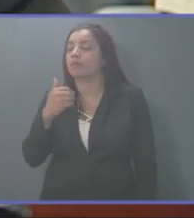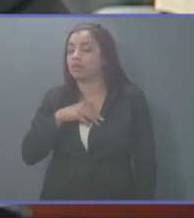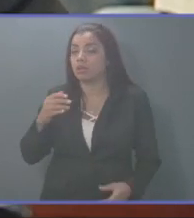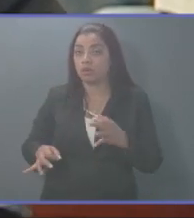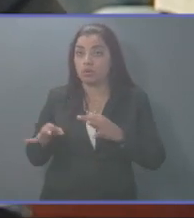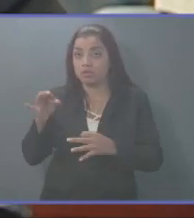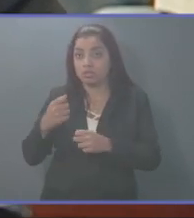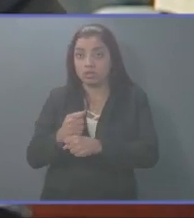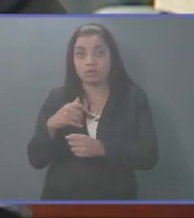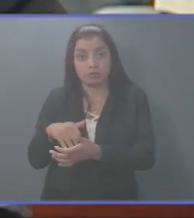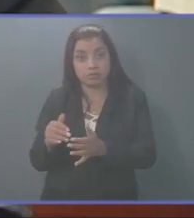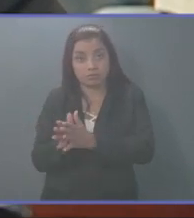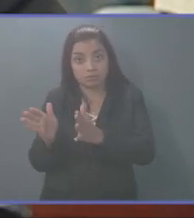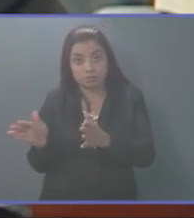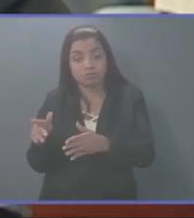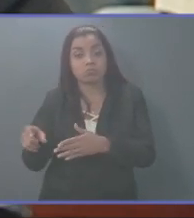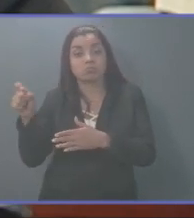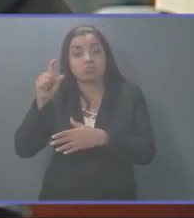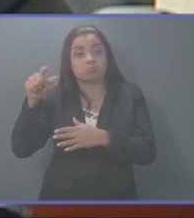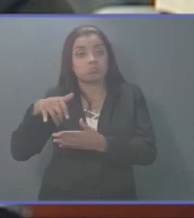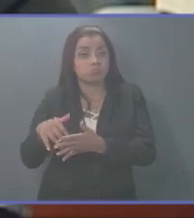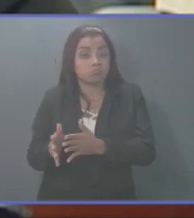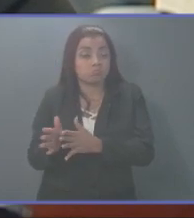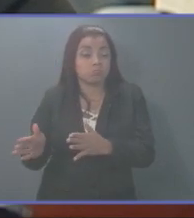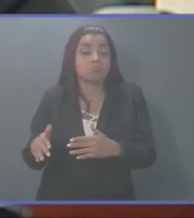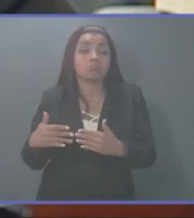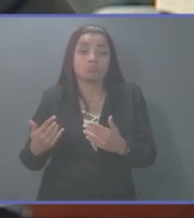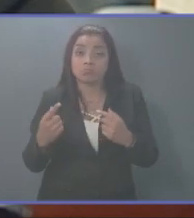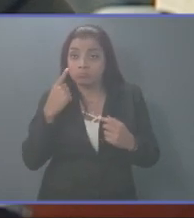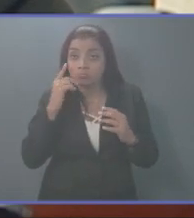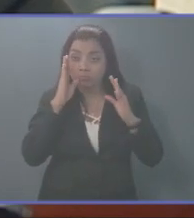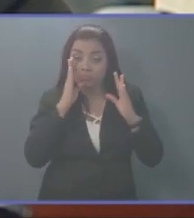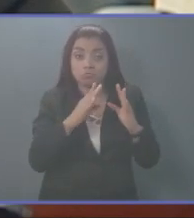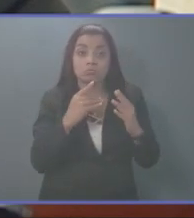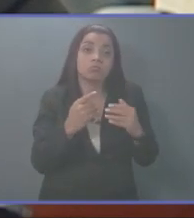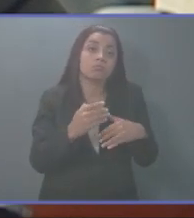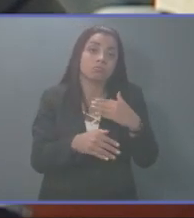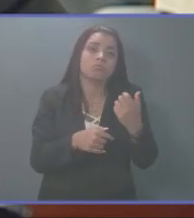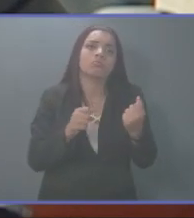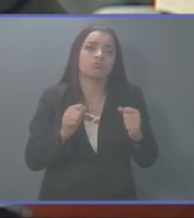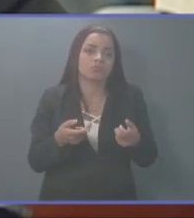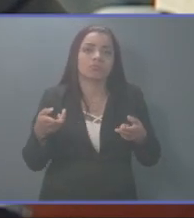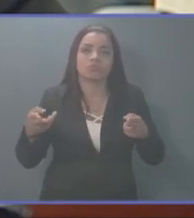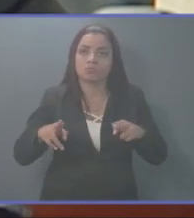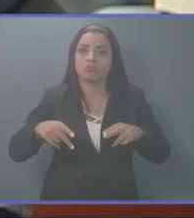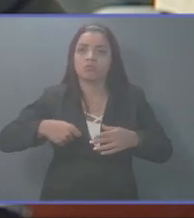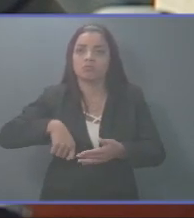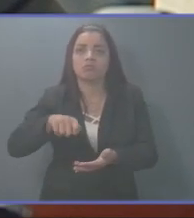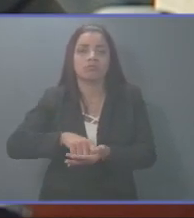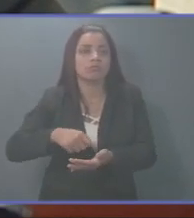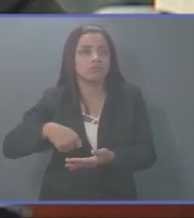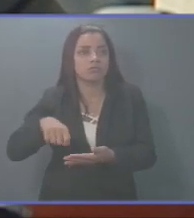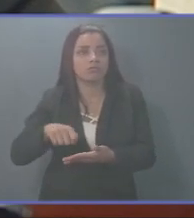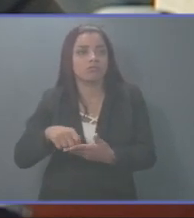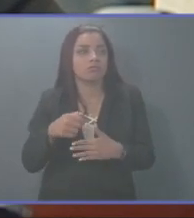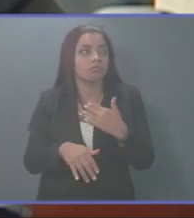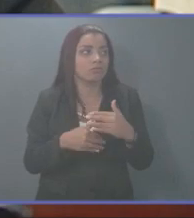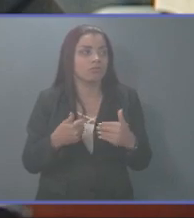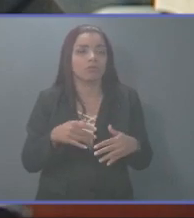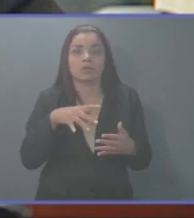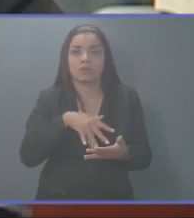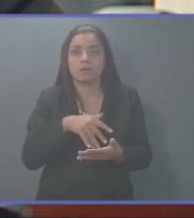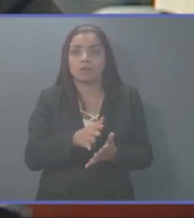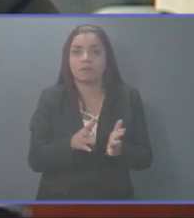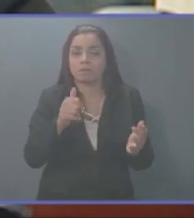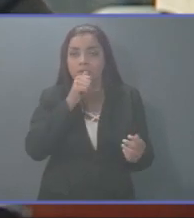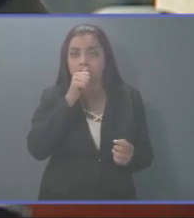Pública y otras instituciones públicas que brinden atención a personas desplazadas podrán suscribir convenios, pactos de cooperación y protocolos, instituciones públicas y privadas